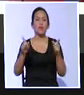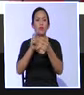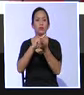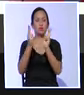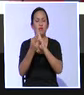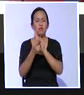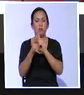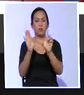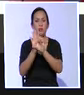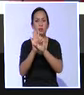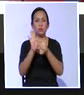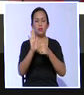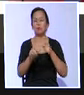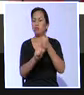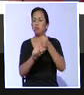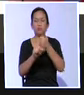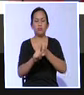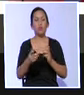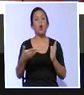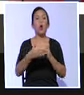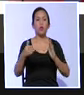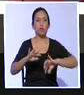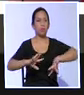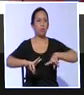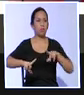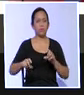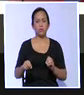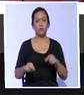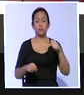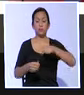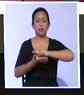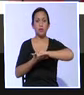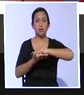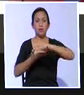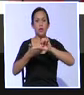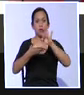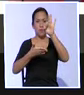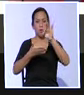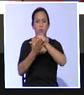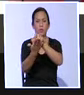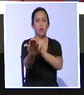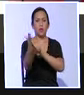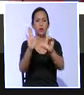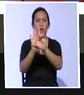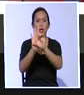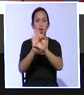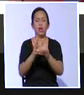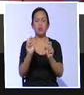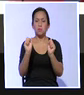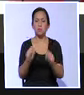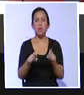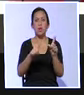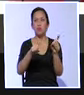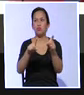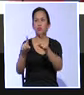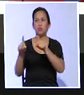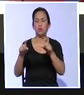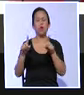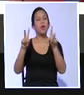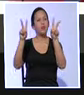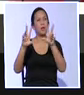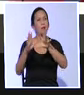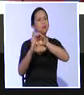legales para combatir la corrupción adelantó que en esta semana se aprobará el proyecto de ley que viabilice a la consulta popular sobre